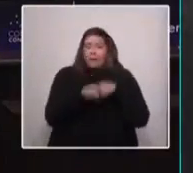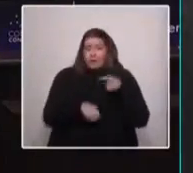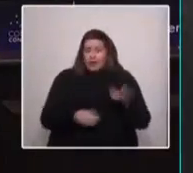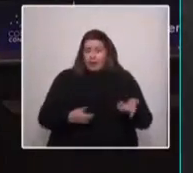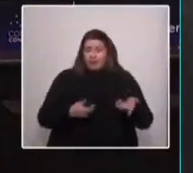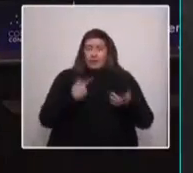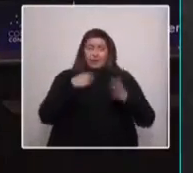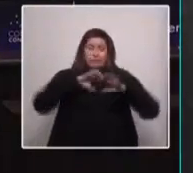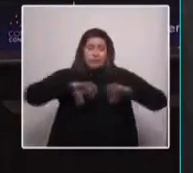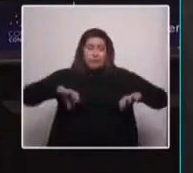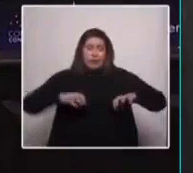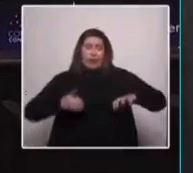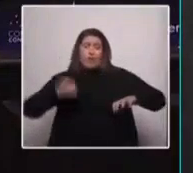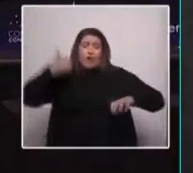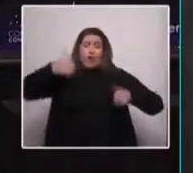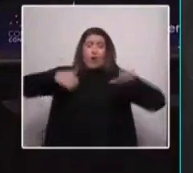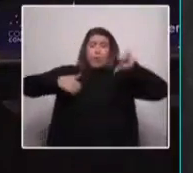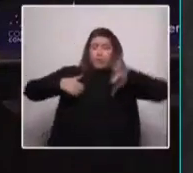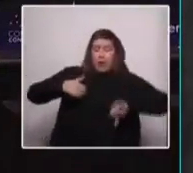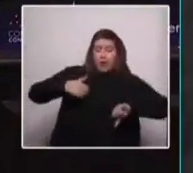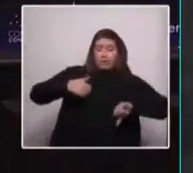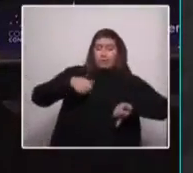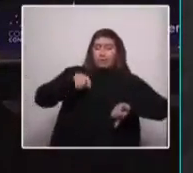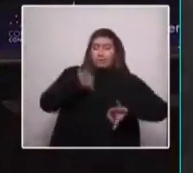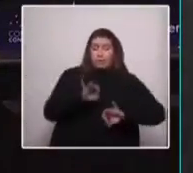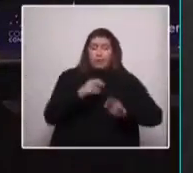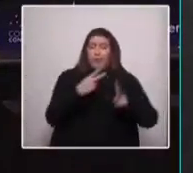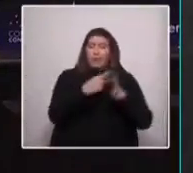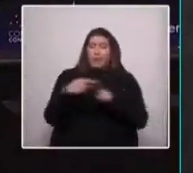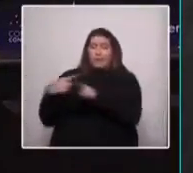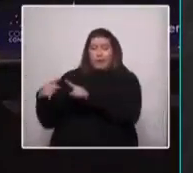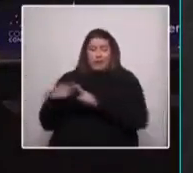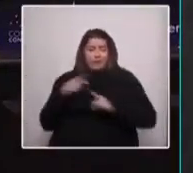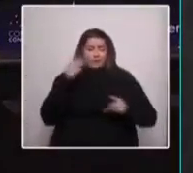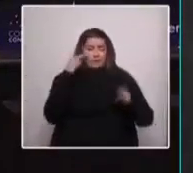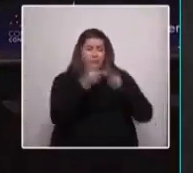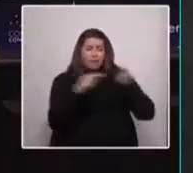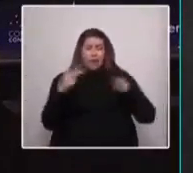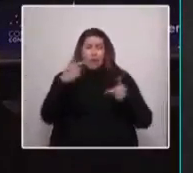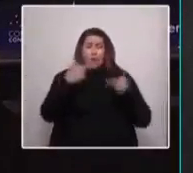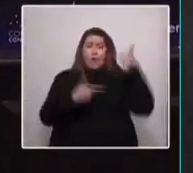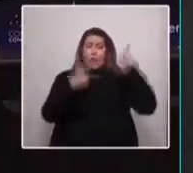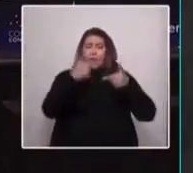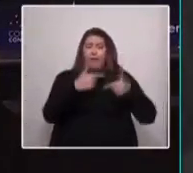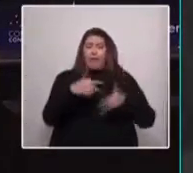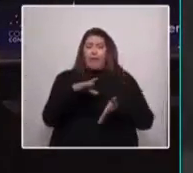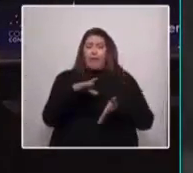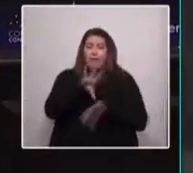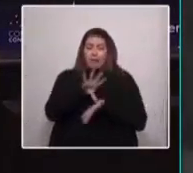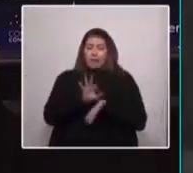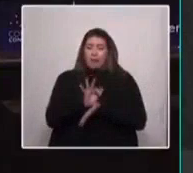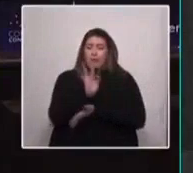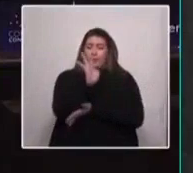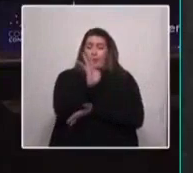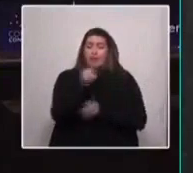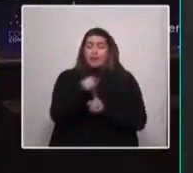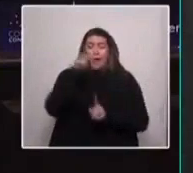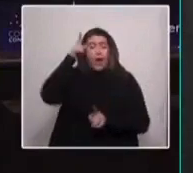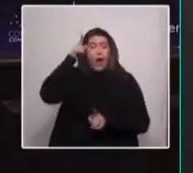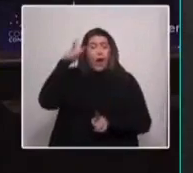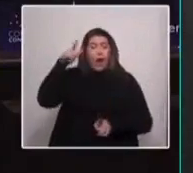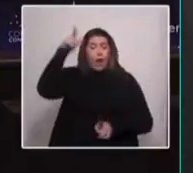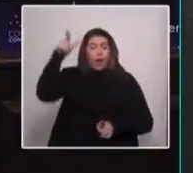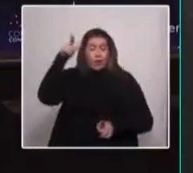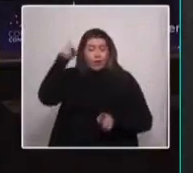se caricaturiza esta idea de que la convención no ha empezado a escribir artículo 1, cuando es absolutamente imposible que